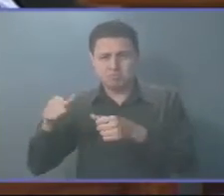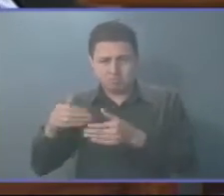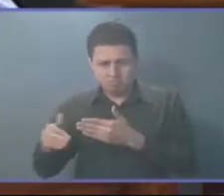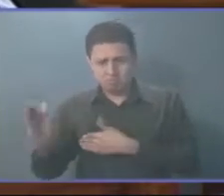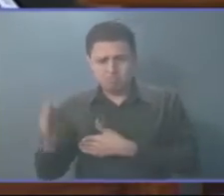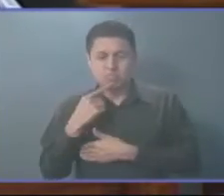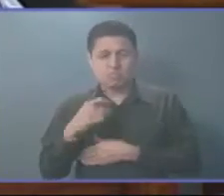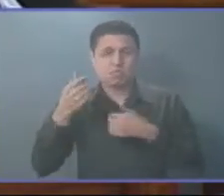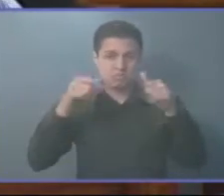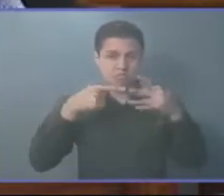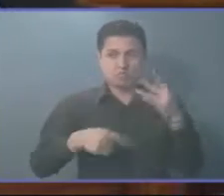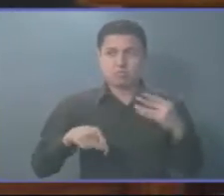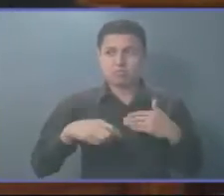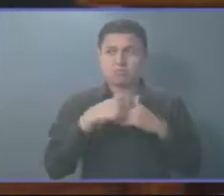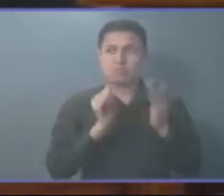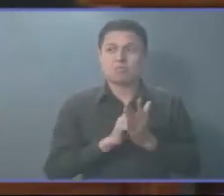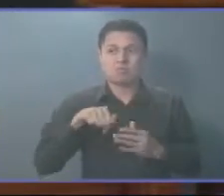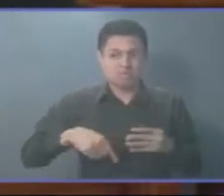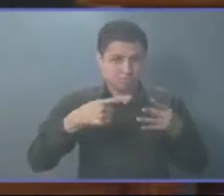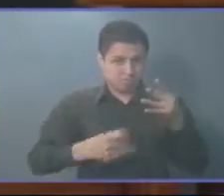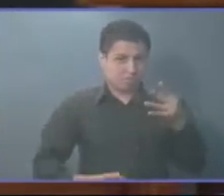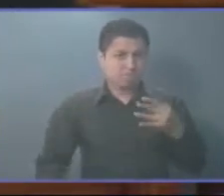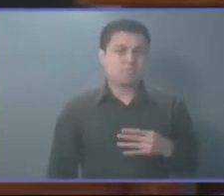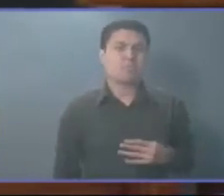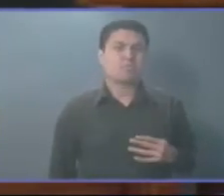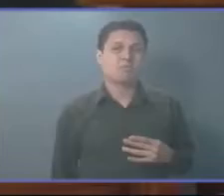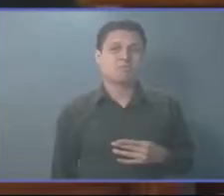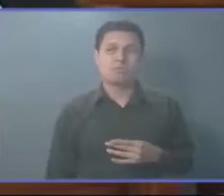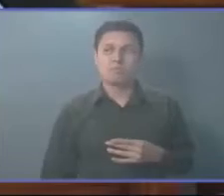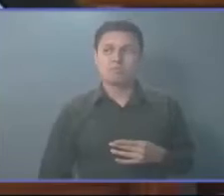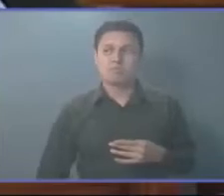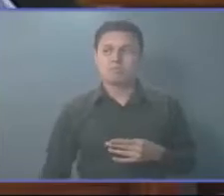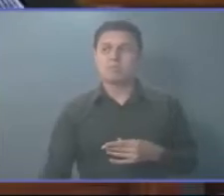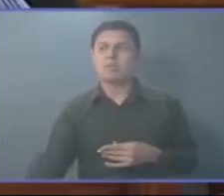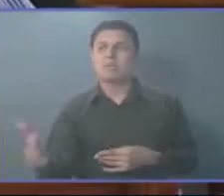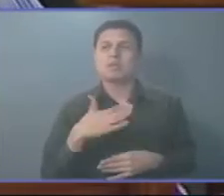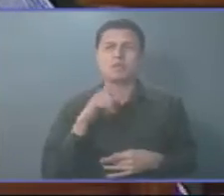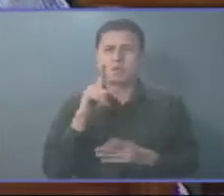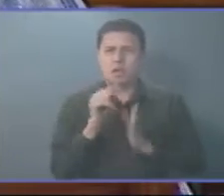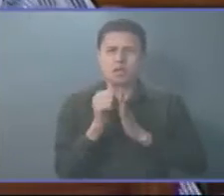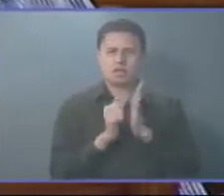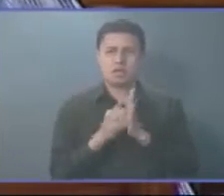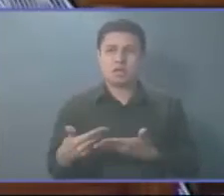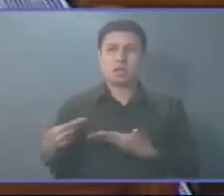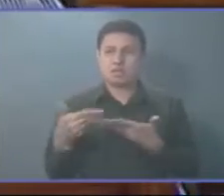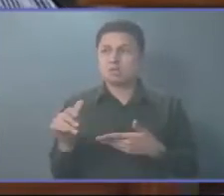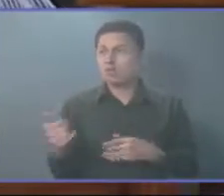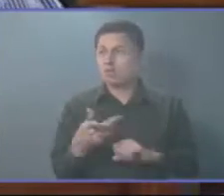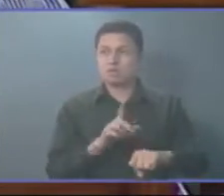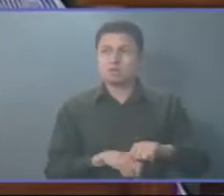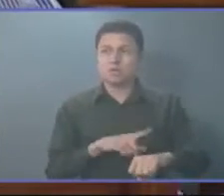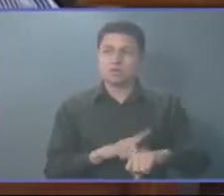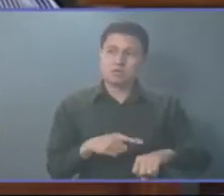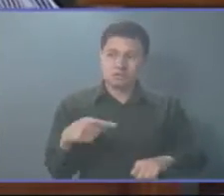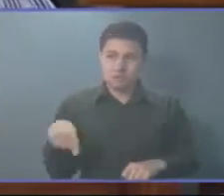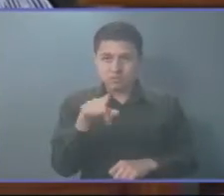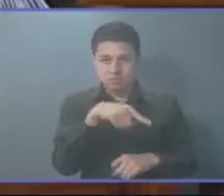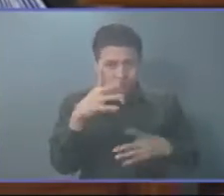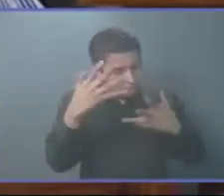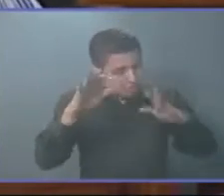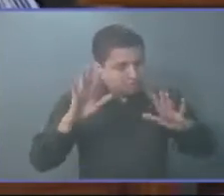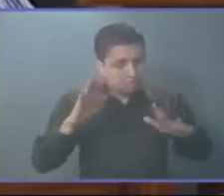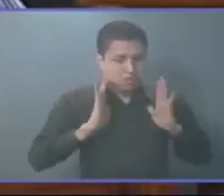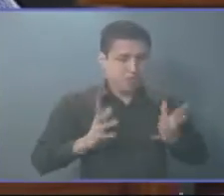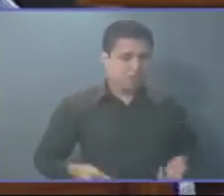quien aprueba las leyes es la Asamblea. Y esta ley tenía un artículo que le permitía en cualquier momento, cuando le diera la gana